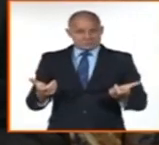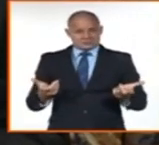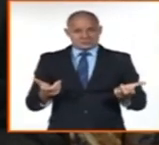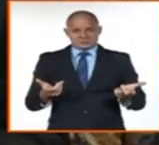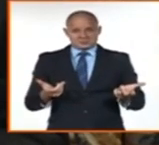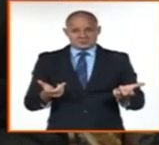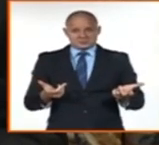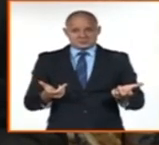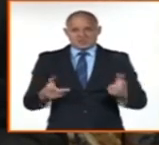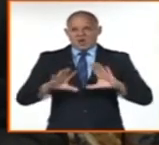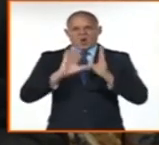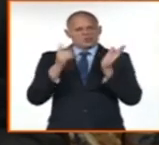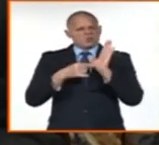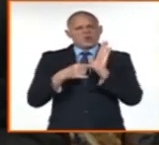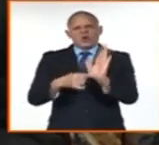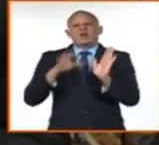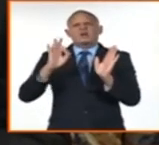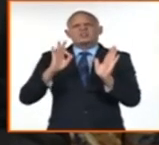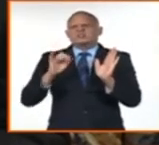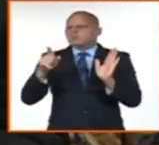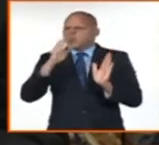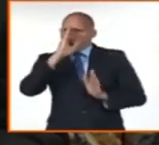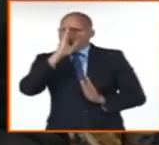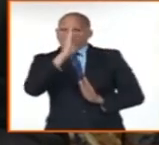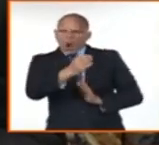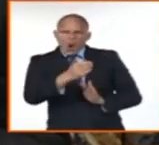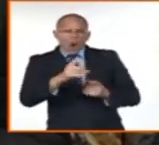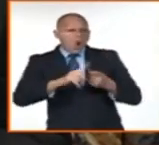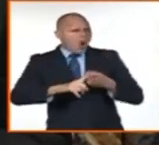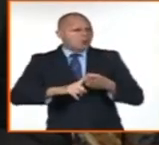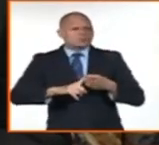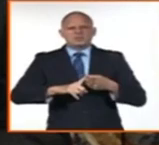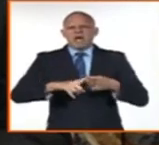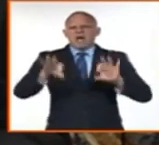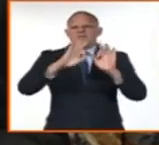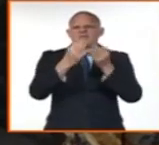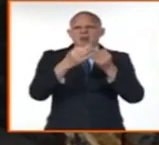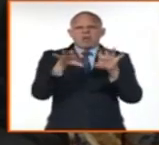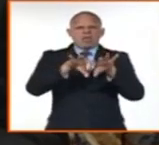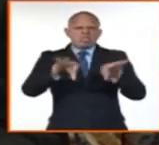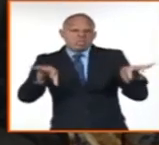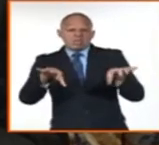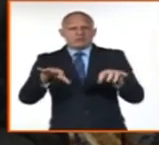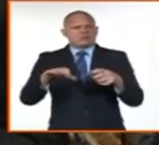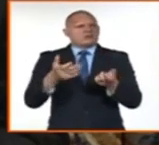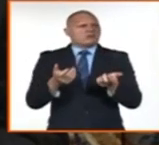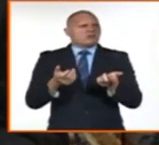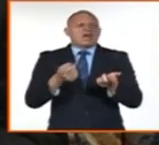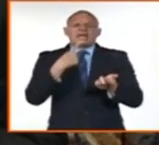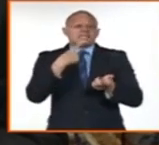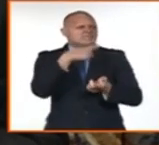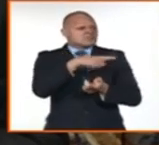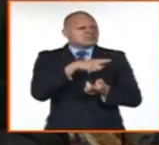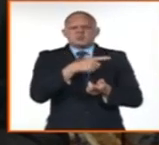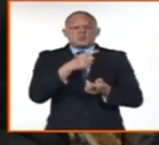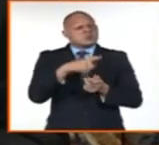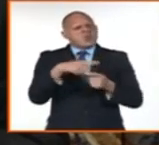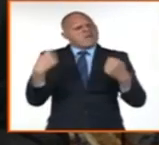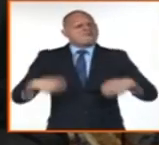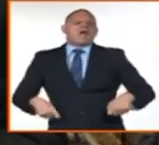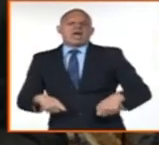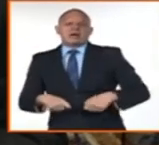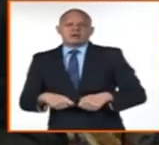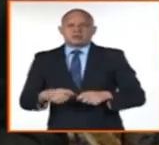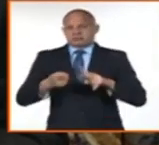llamado al odio, a la fractura familiar, a la disidencia, a la banalidad, a la